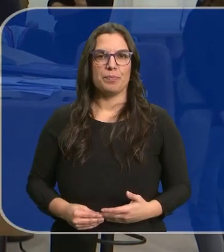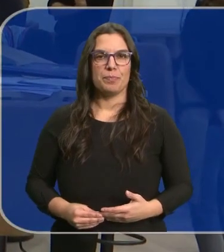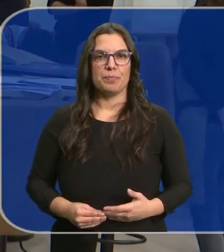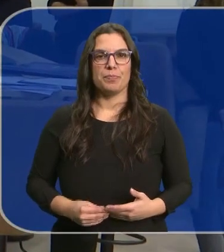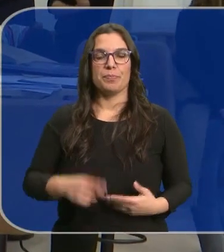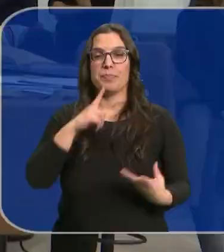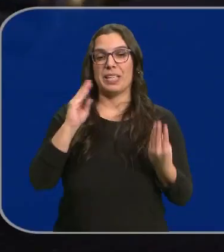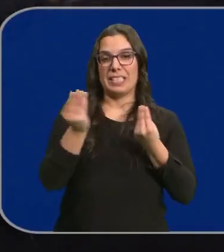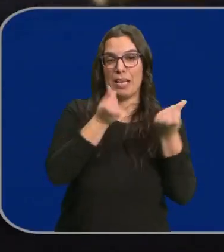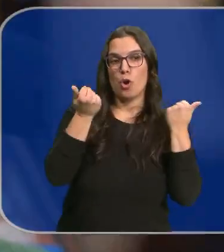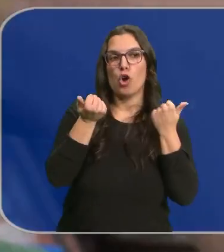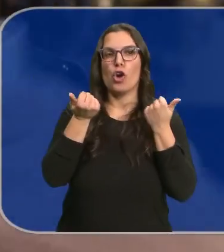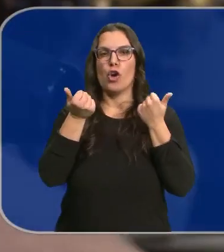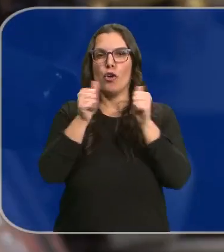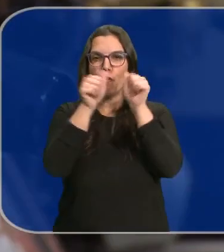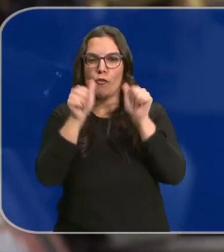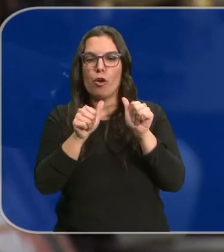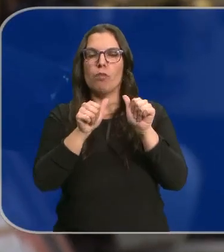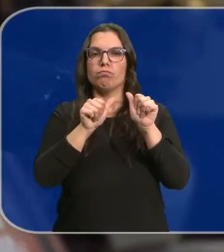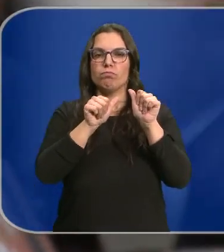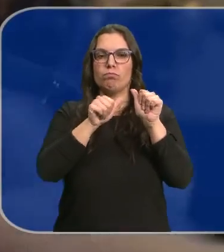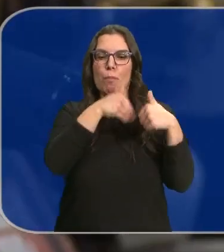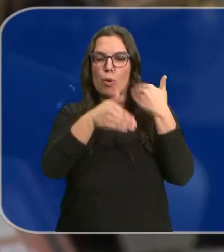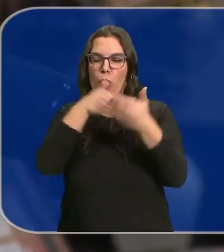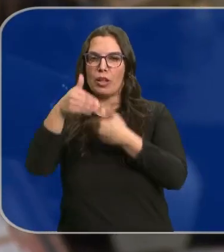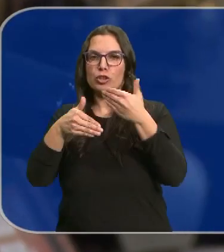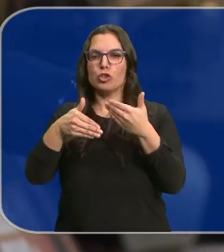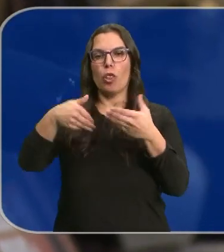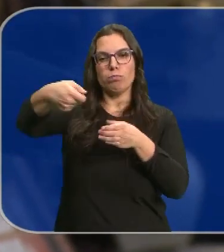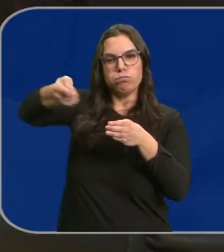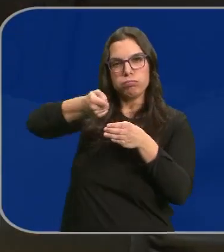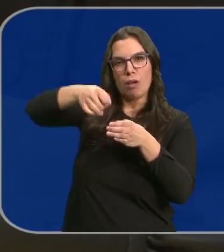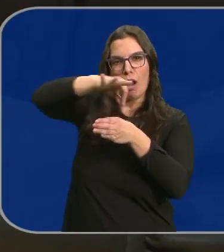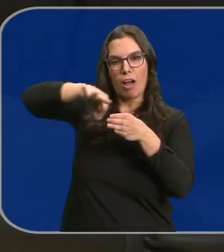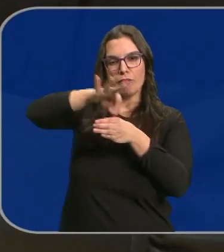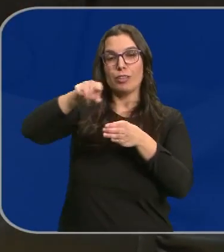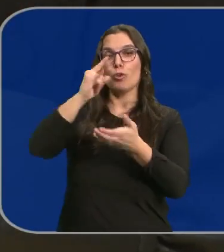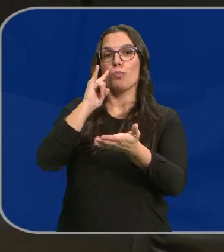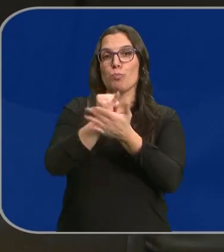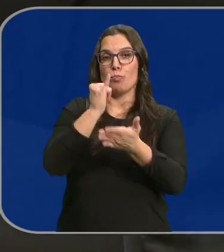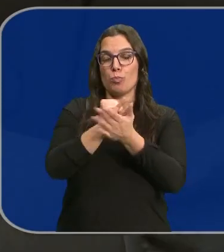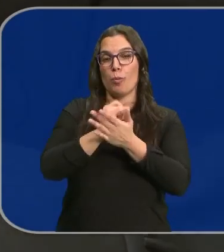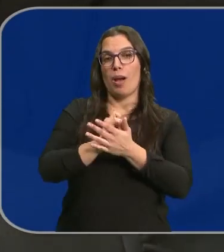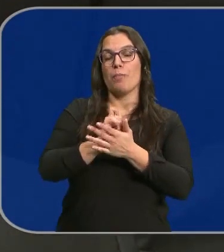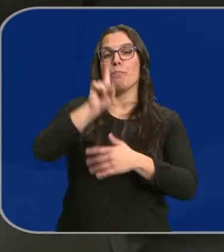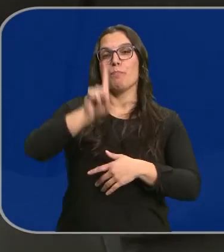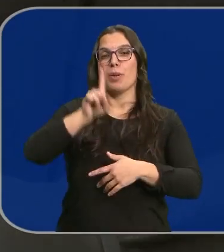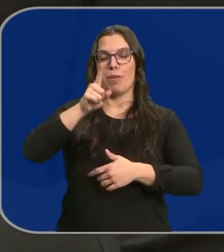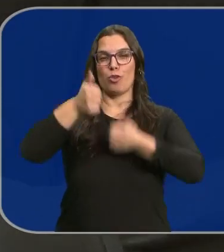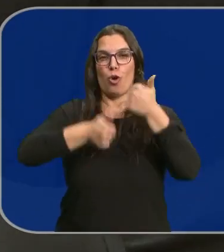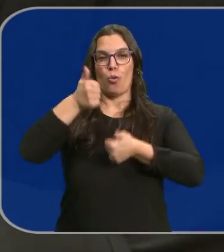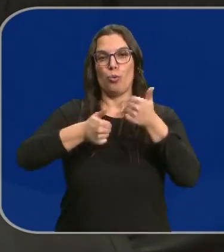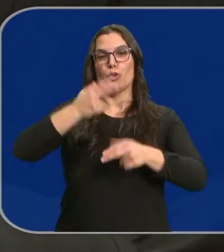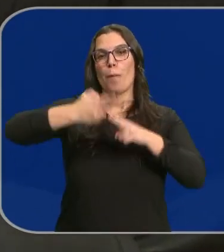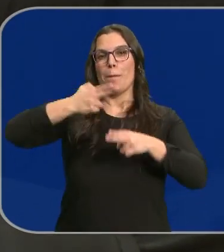El sabor, el cuerpo y el proceso de elaboración del café hoy se han puesto a prueba en la primera edición del concurso de baristas de